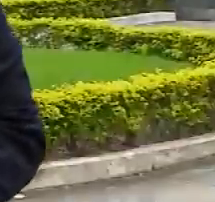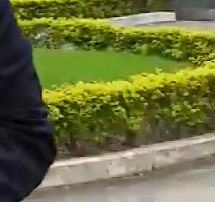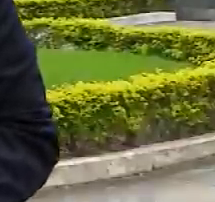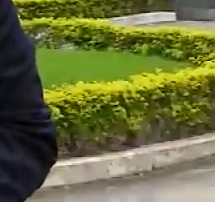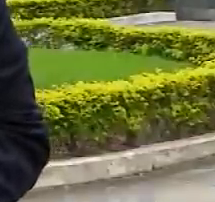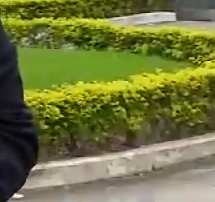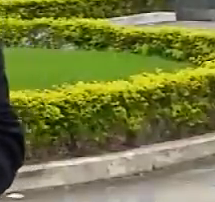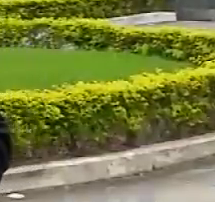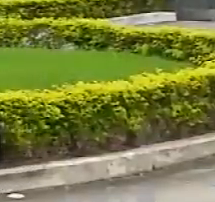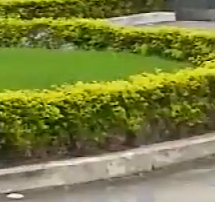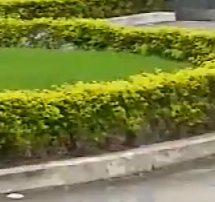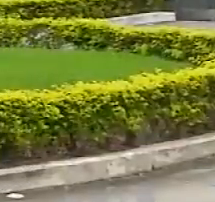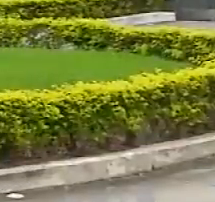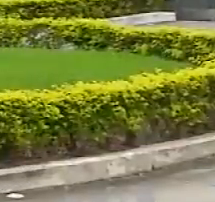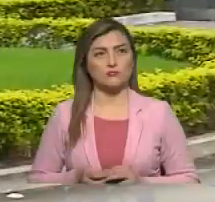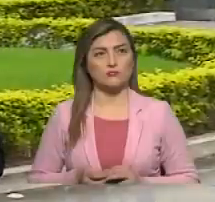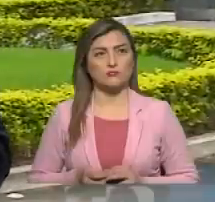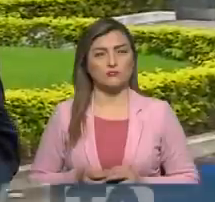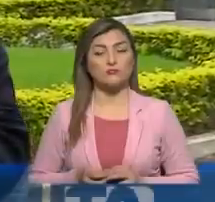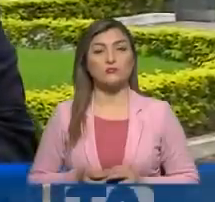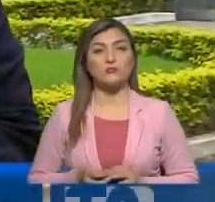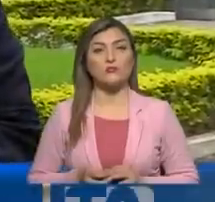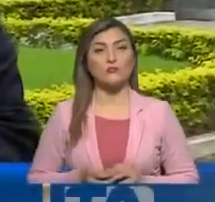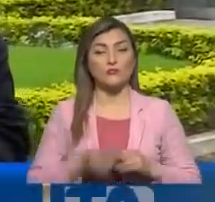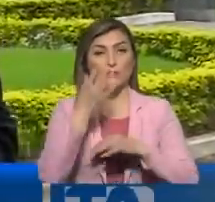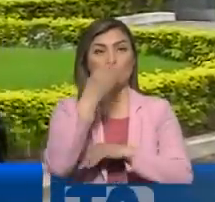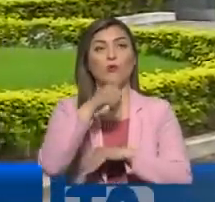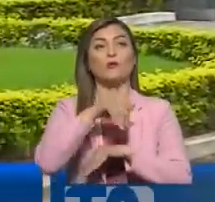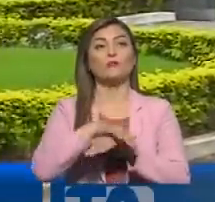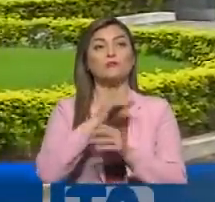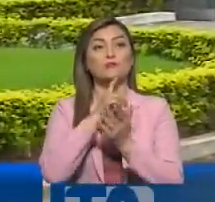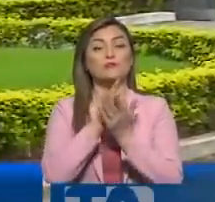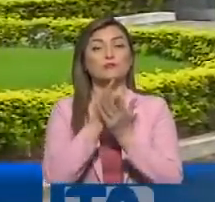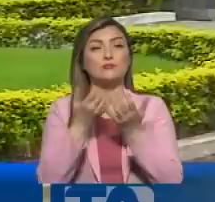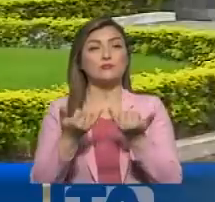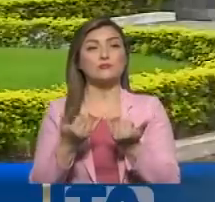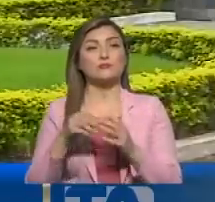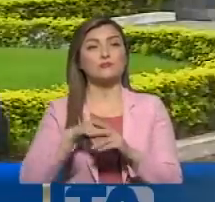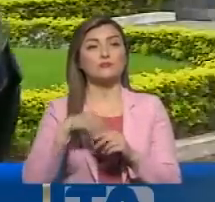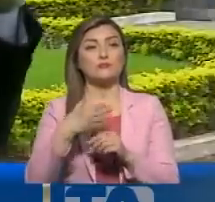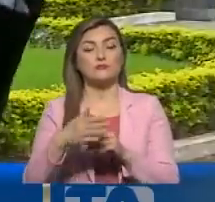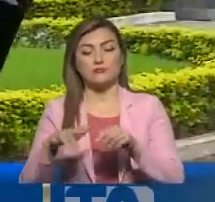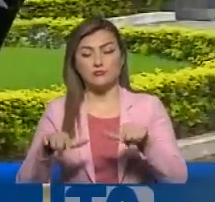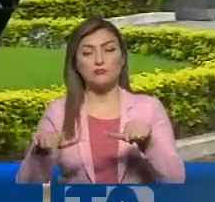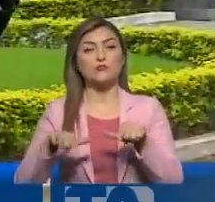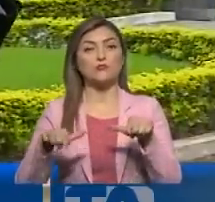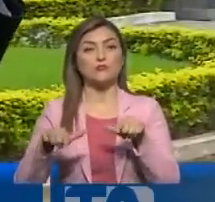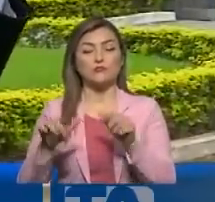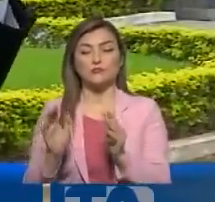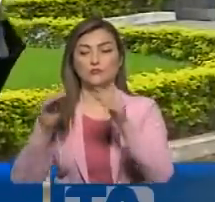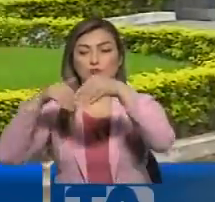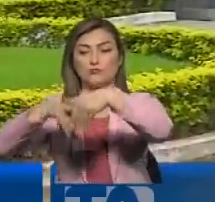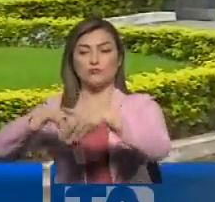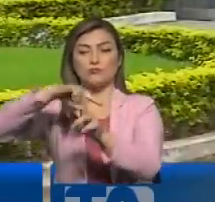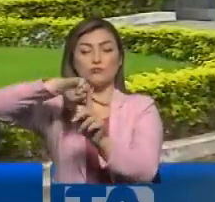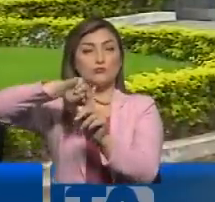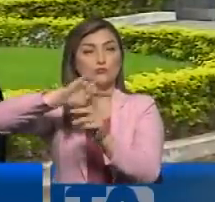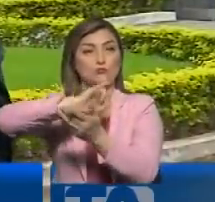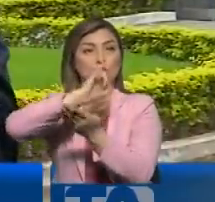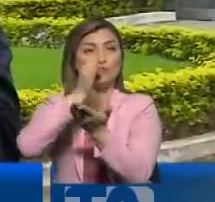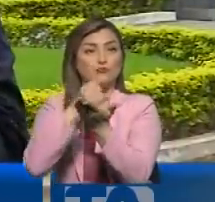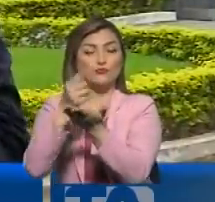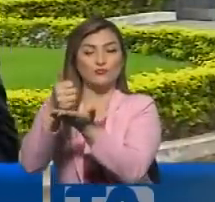Sí, ¿qué tal, María Gracia, Liz, amigos? Muy buenas tardes. Nos encontramos en los exteriores del Panteón Metropolitano de la Junta